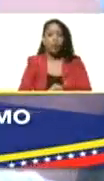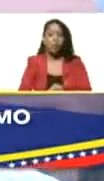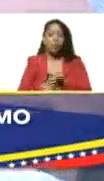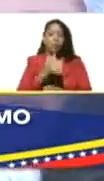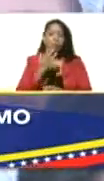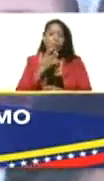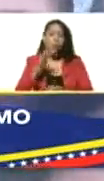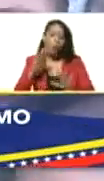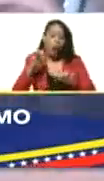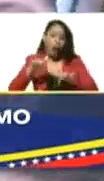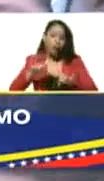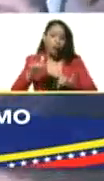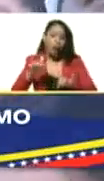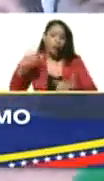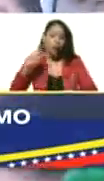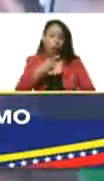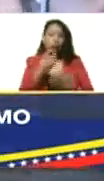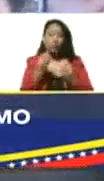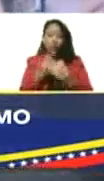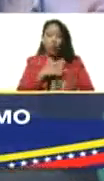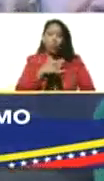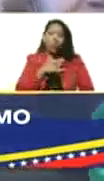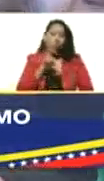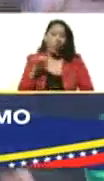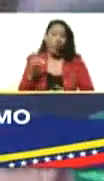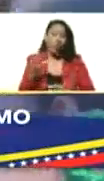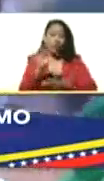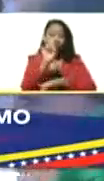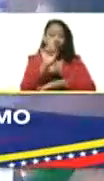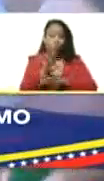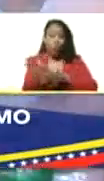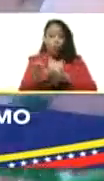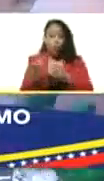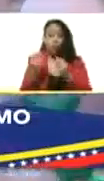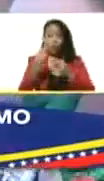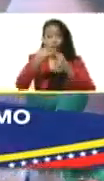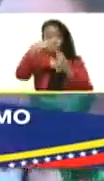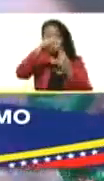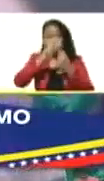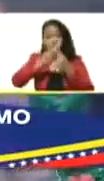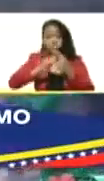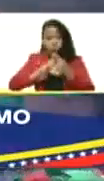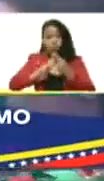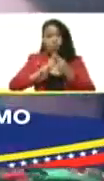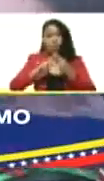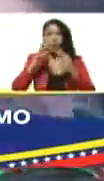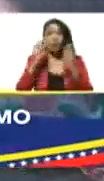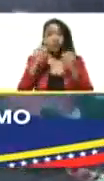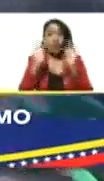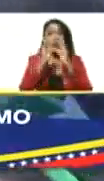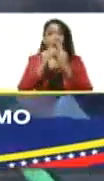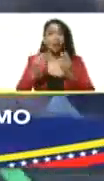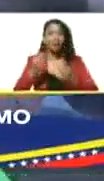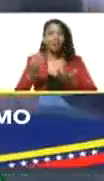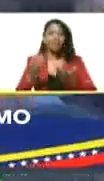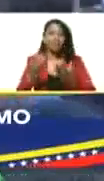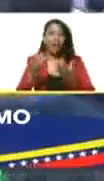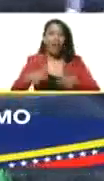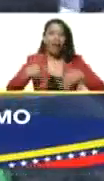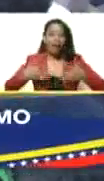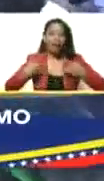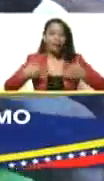tejerías, después que hubo tanto dolor y hubo un municipio enlutado, aquí están nuestras familias recibiendo alegría y como lo